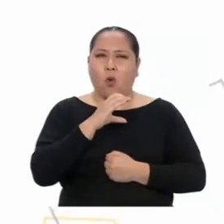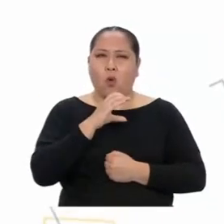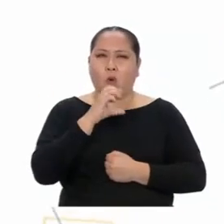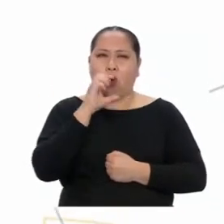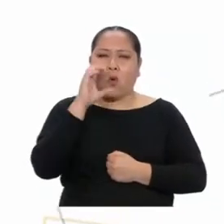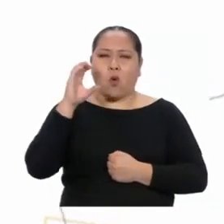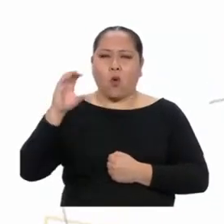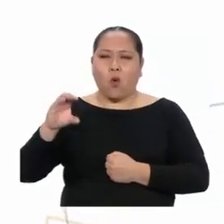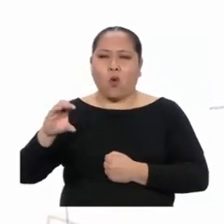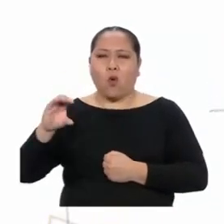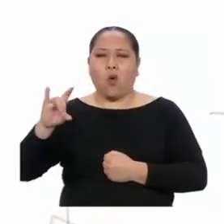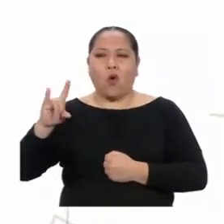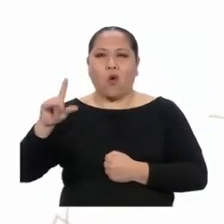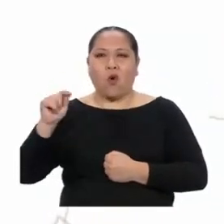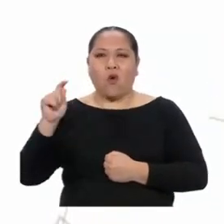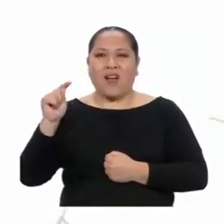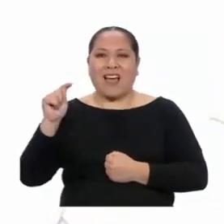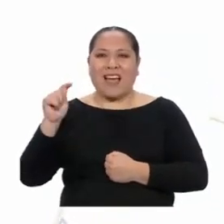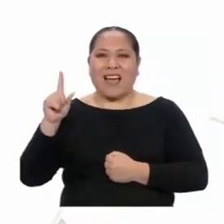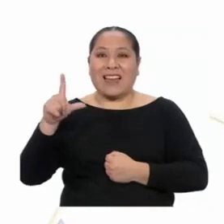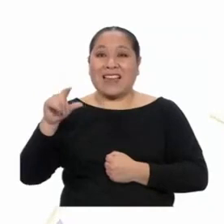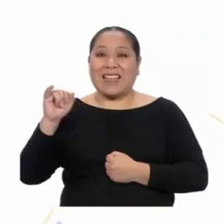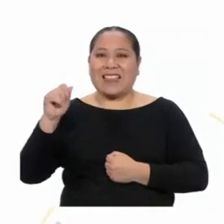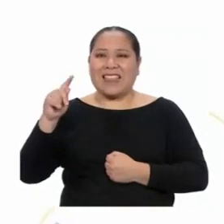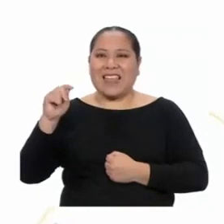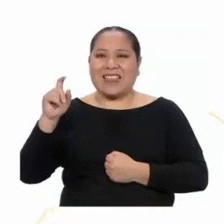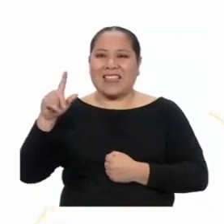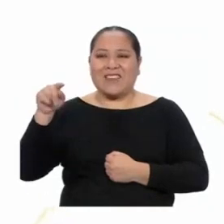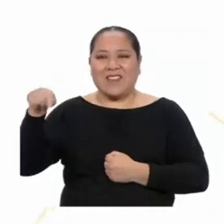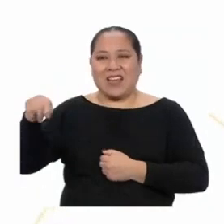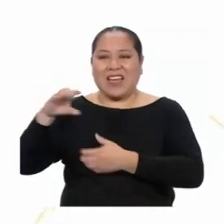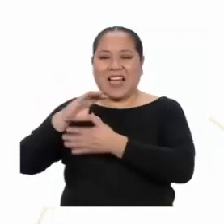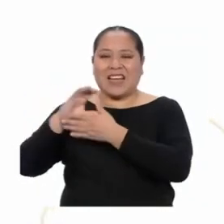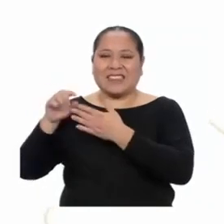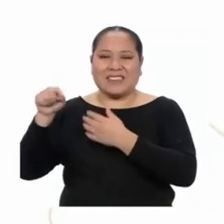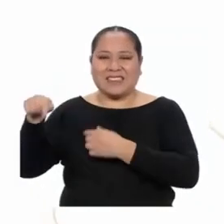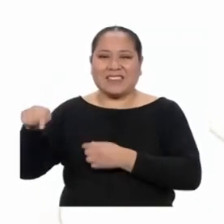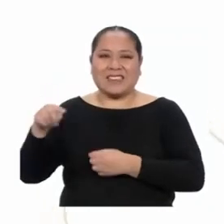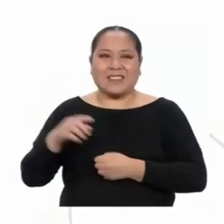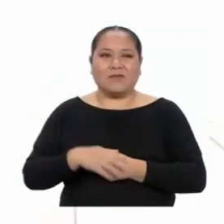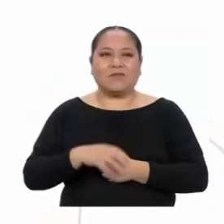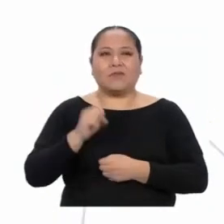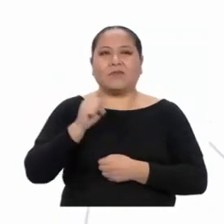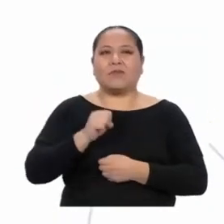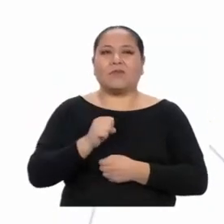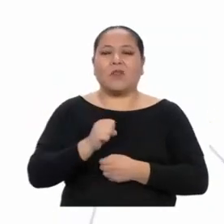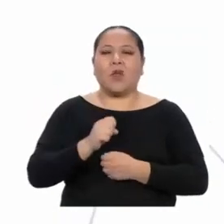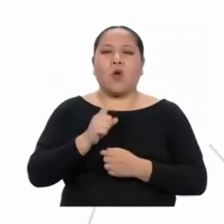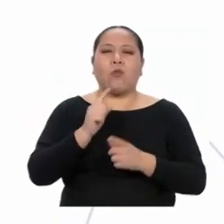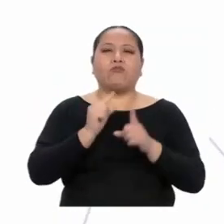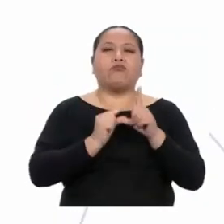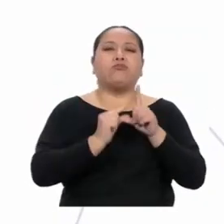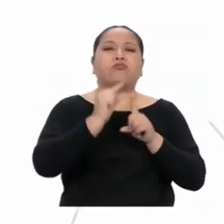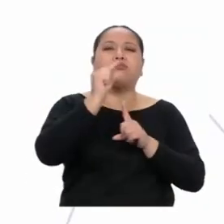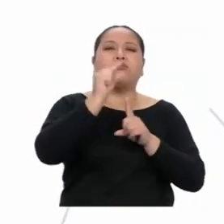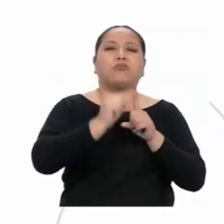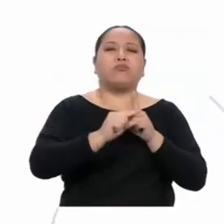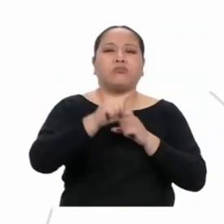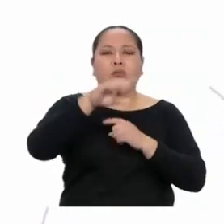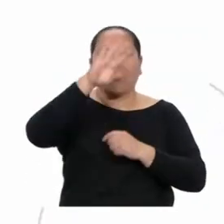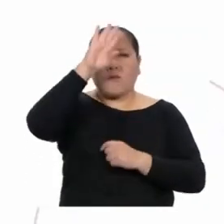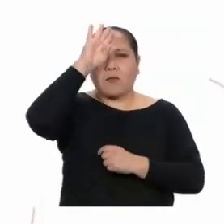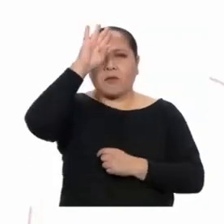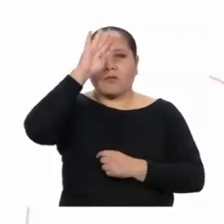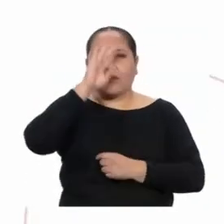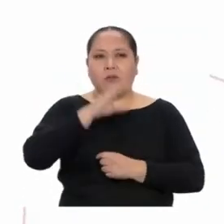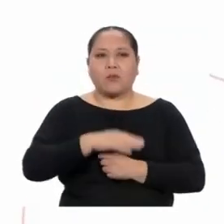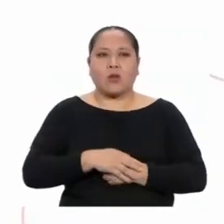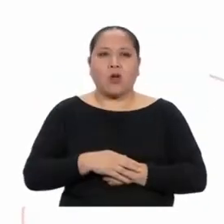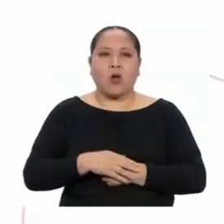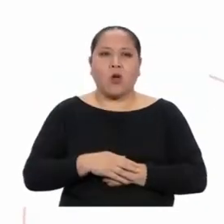Cualitativa. Correcto. Grado de una enfermedad. ¿Cualitativa ordinal o